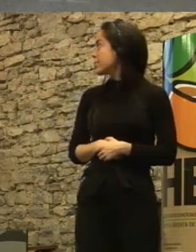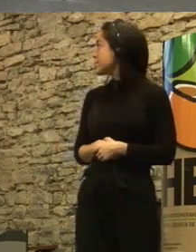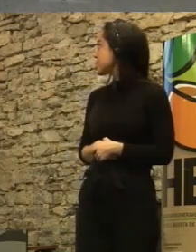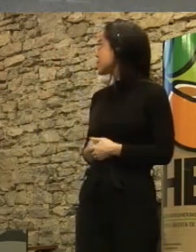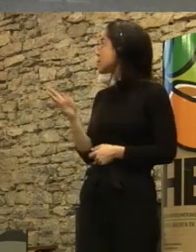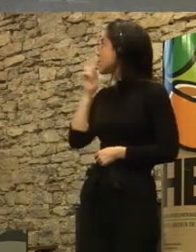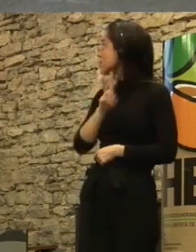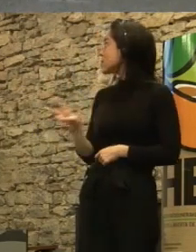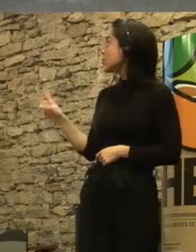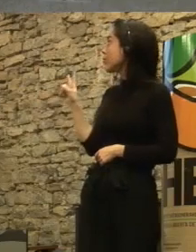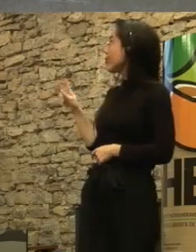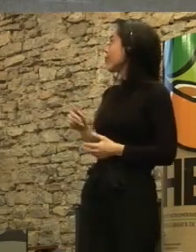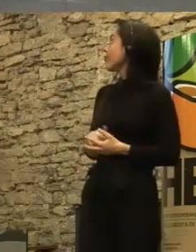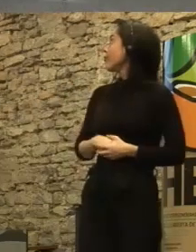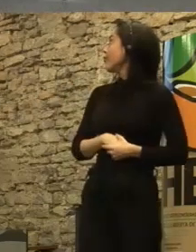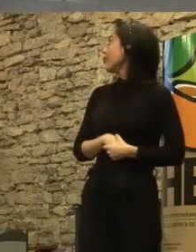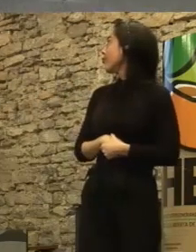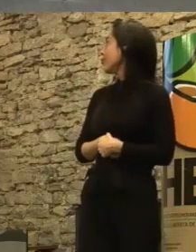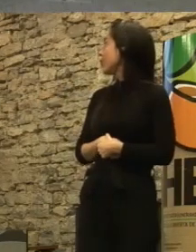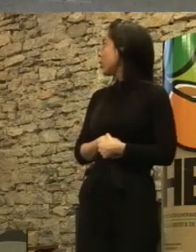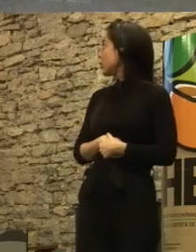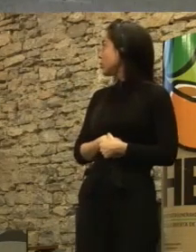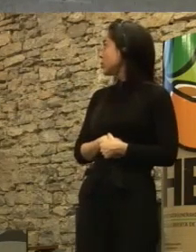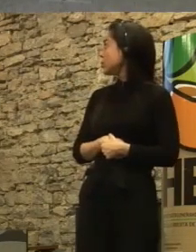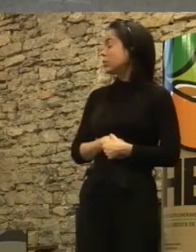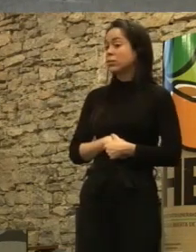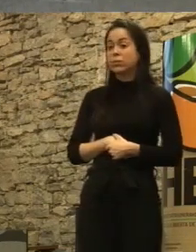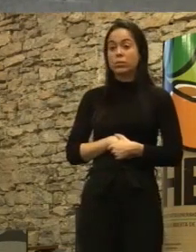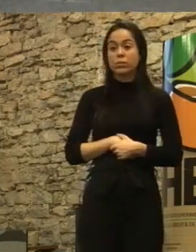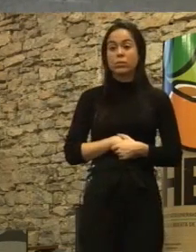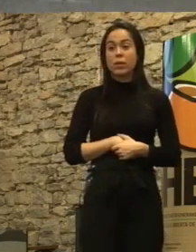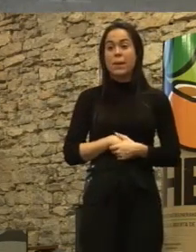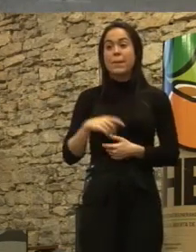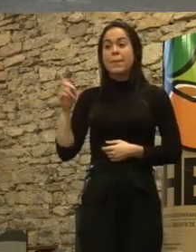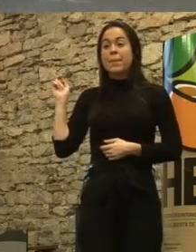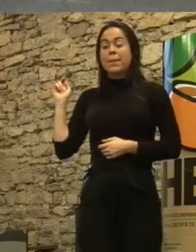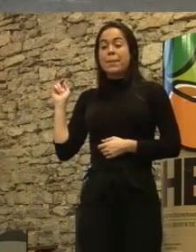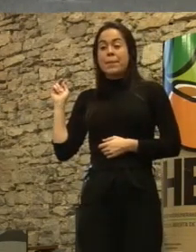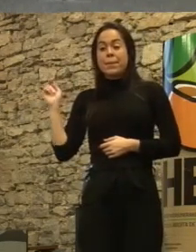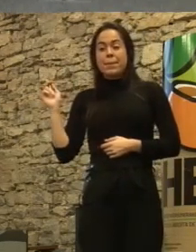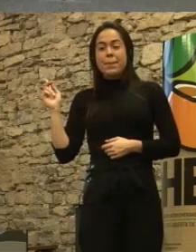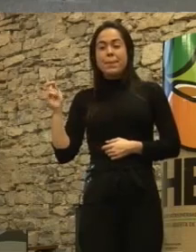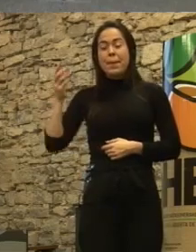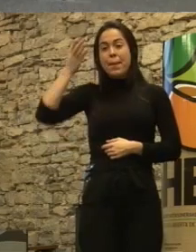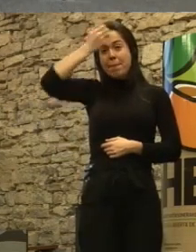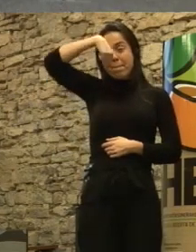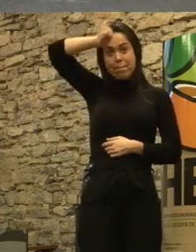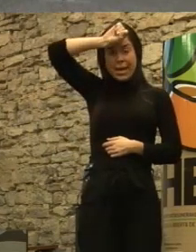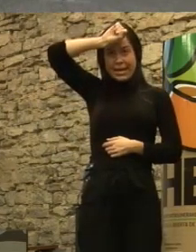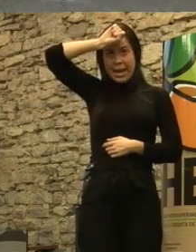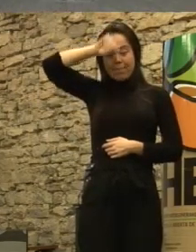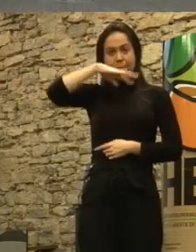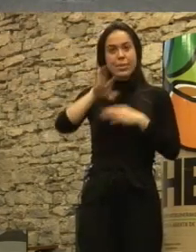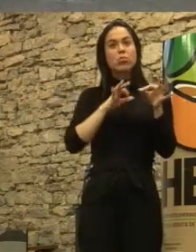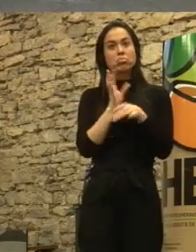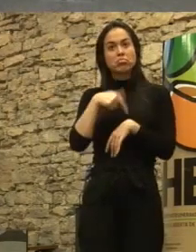esto, ¿veis? The Center for Feminist Foreign Policy Shaking Things Up. Está en Berlín esta organización y podéis